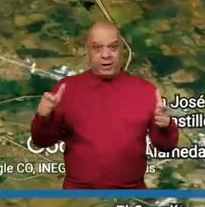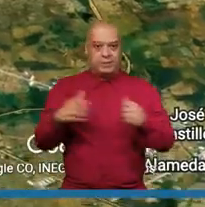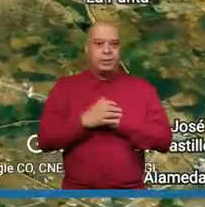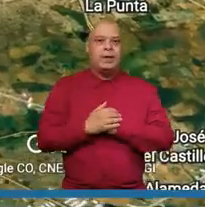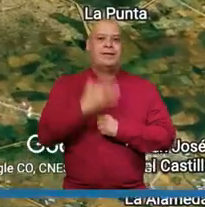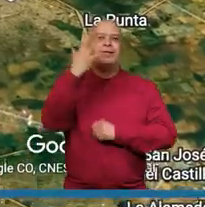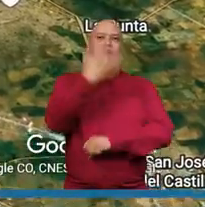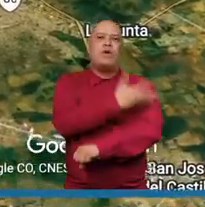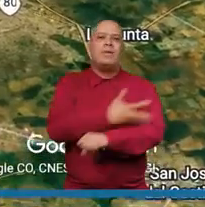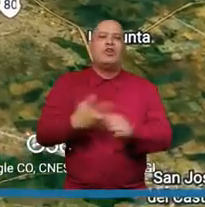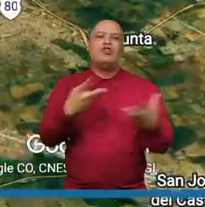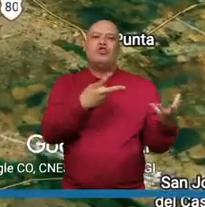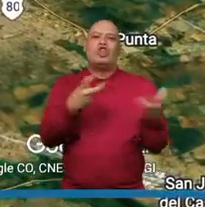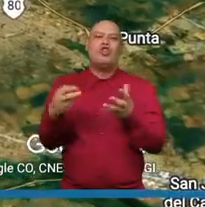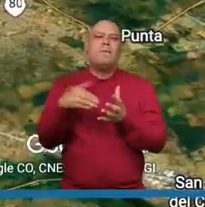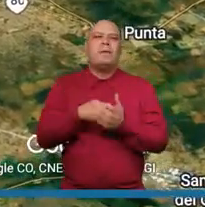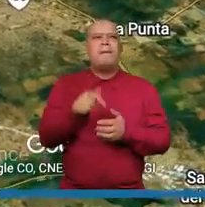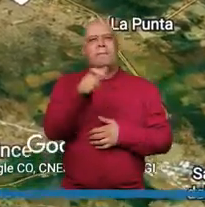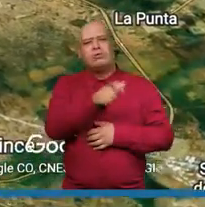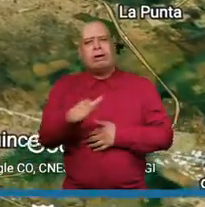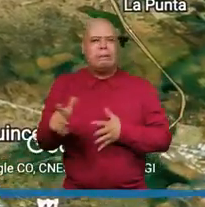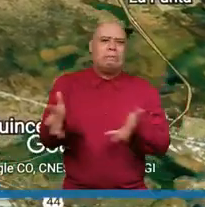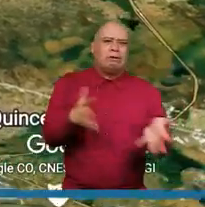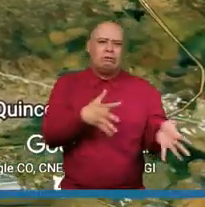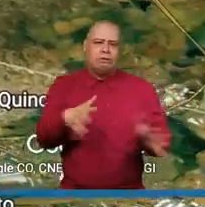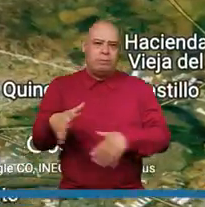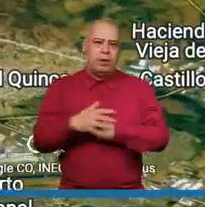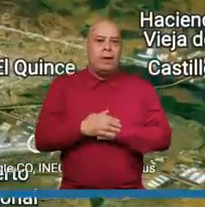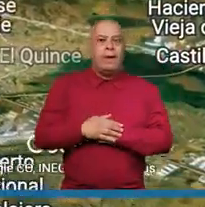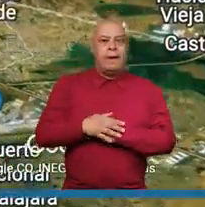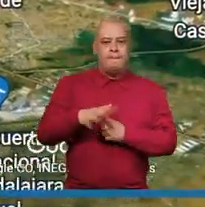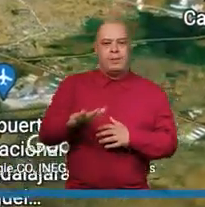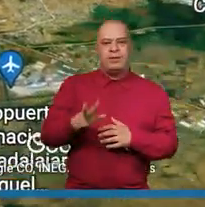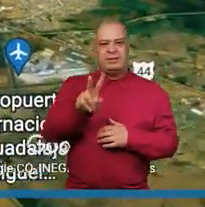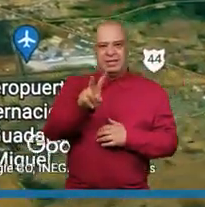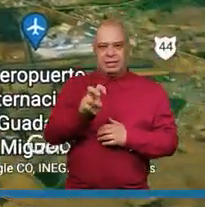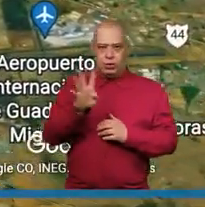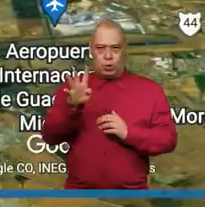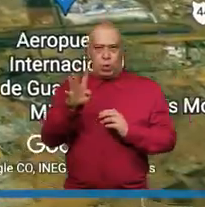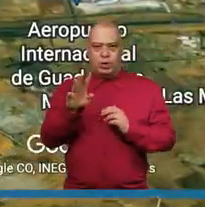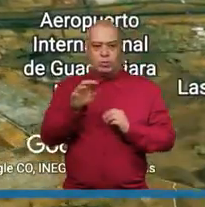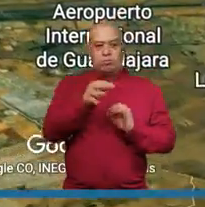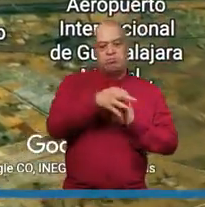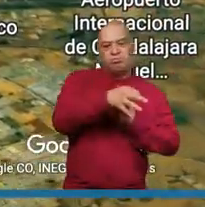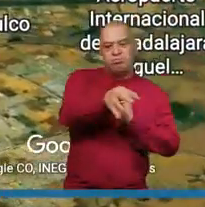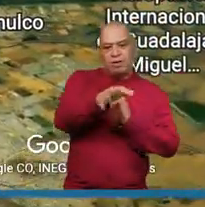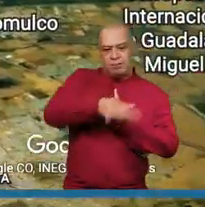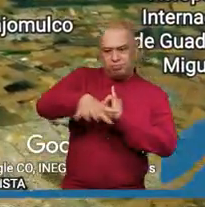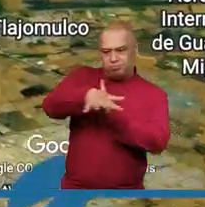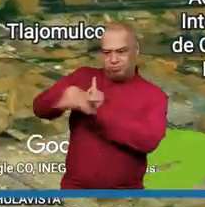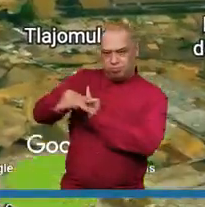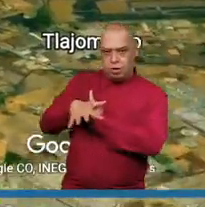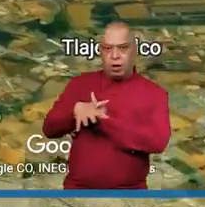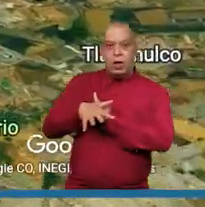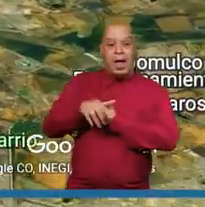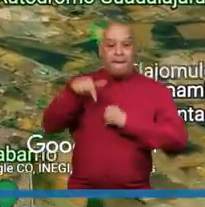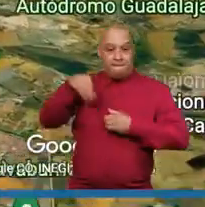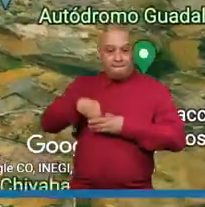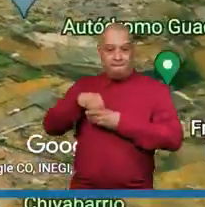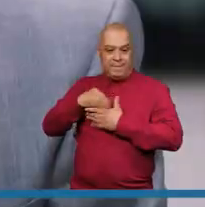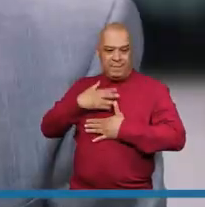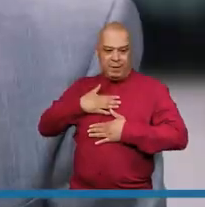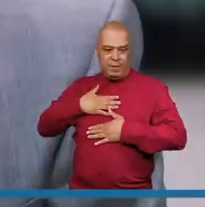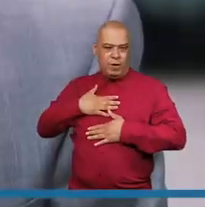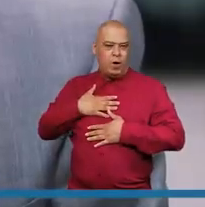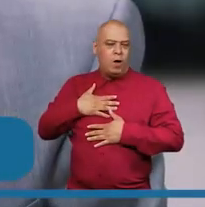Somos 5.200.000 habitantes aproximadamente. En nuestro país hay 74 zonas metropolitanas y Guadalajara pues